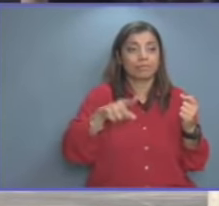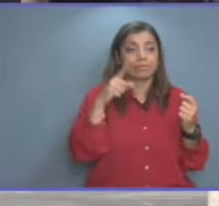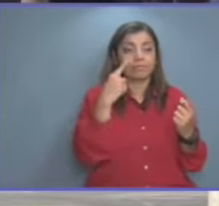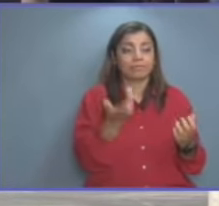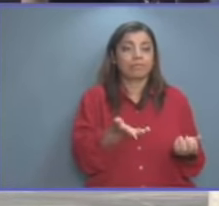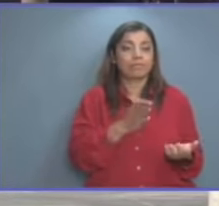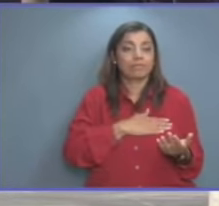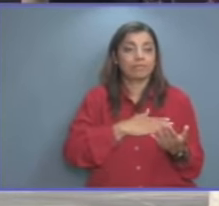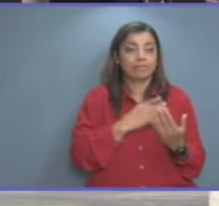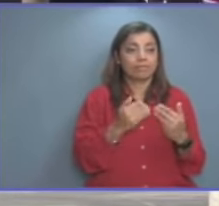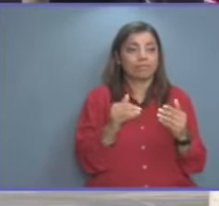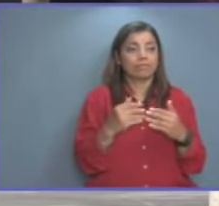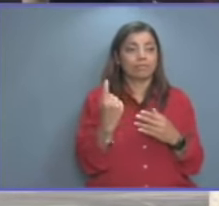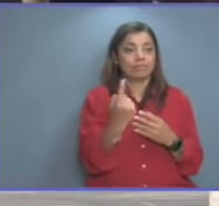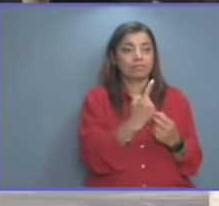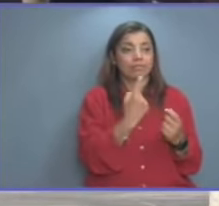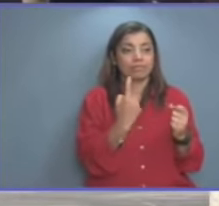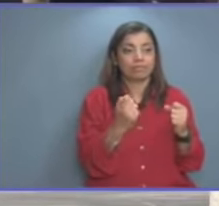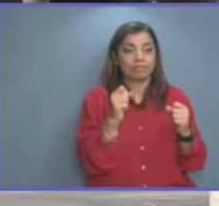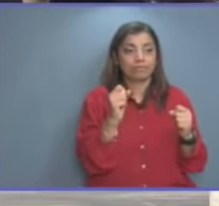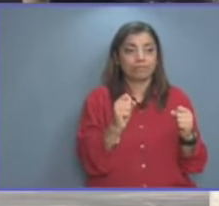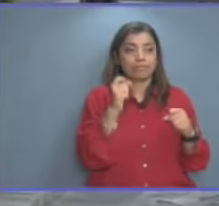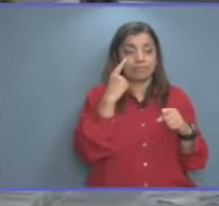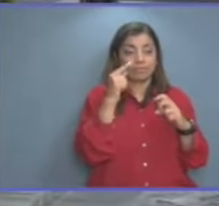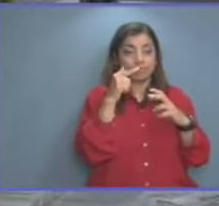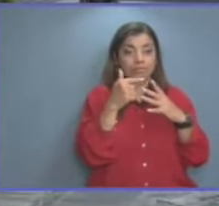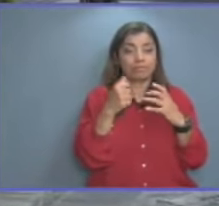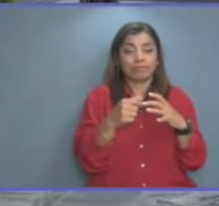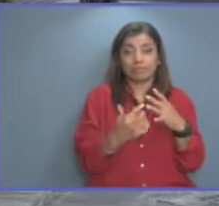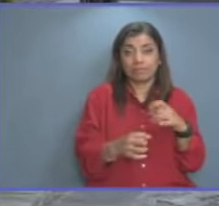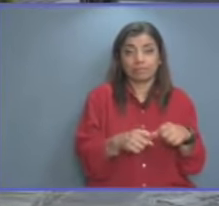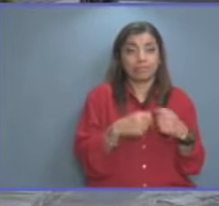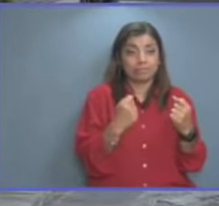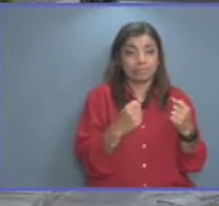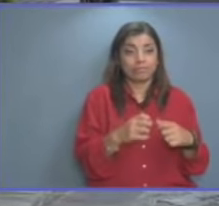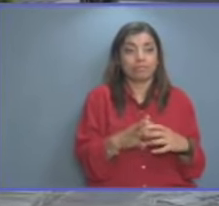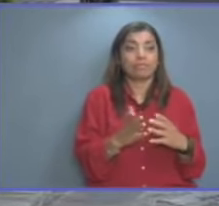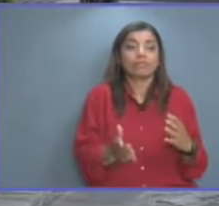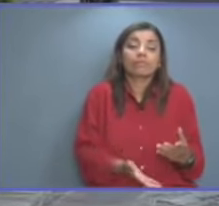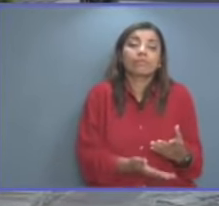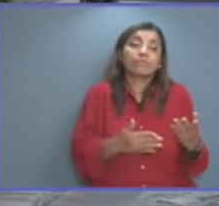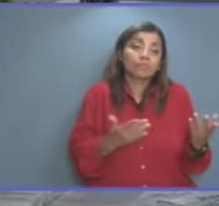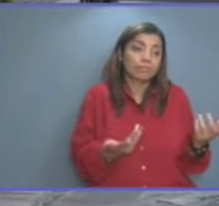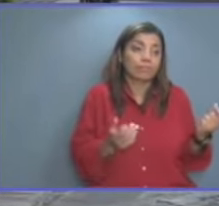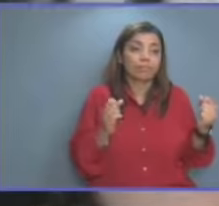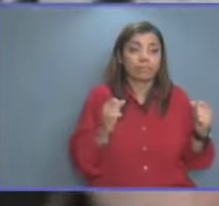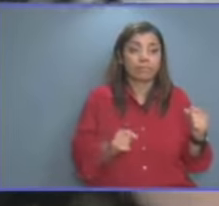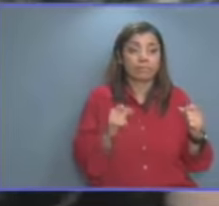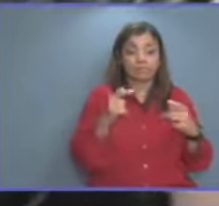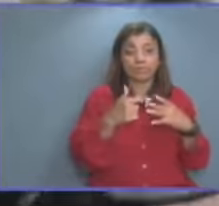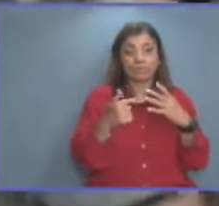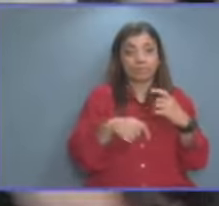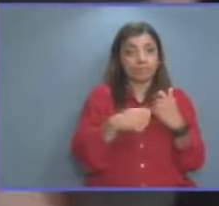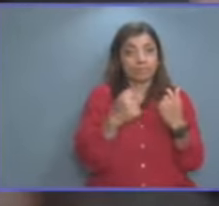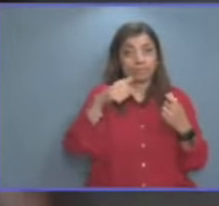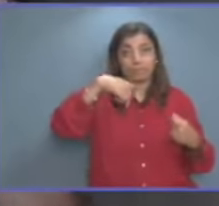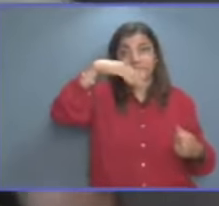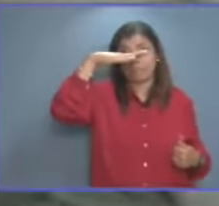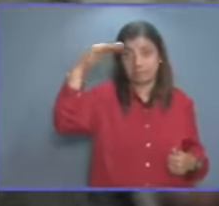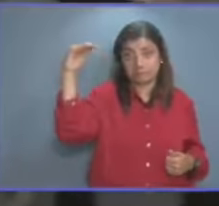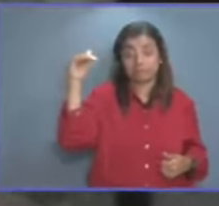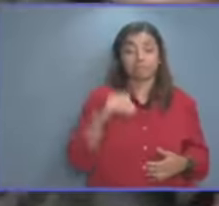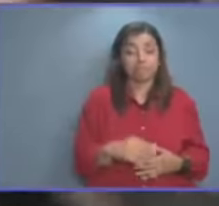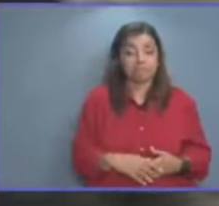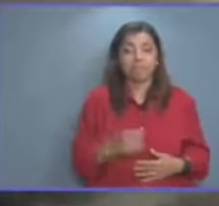a muchos de los implicados en crímenes de lesa humanidad lo que generó impunidad en el país